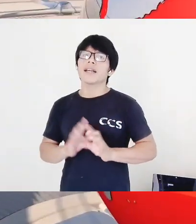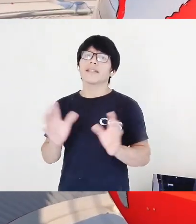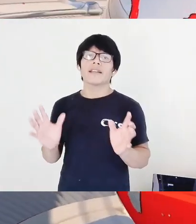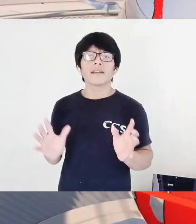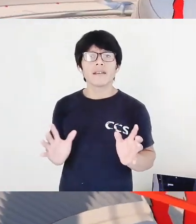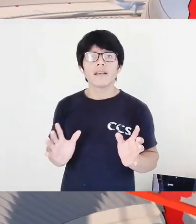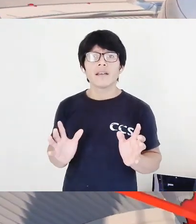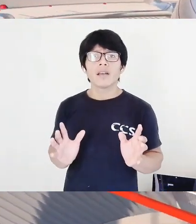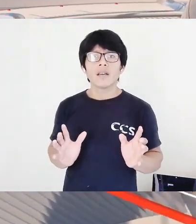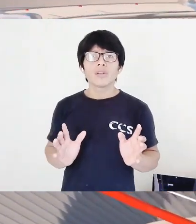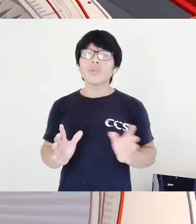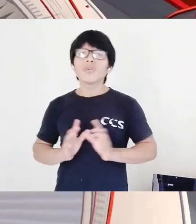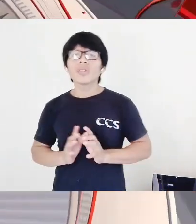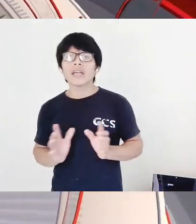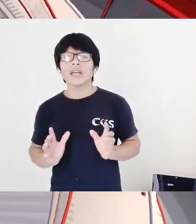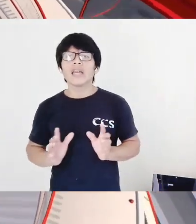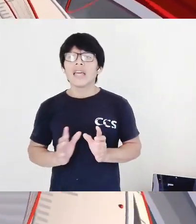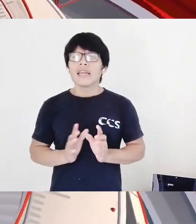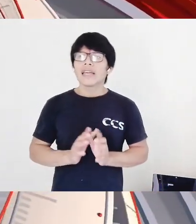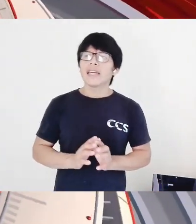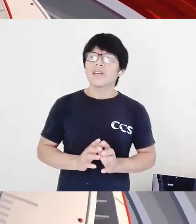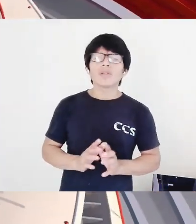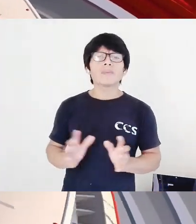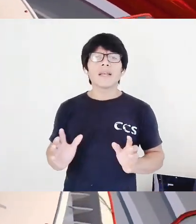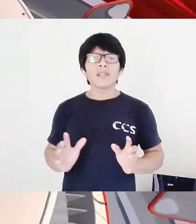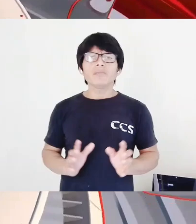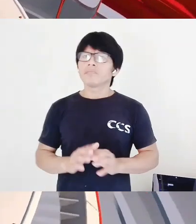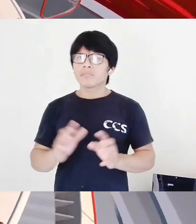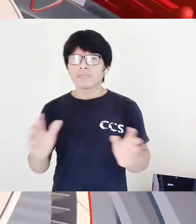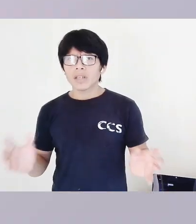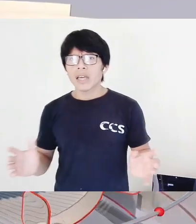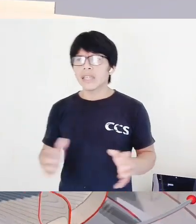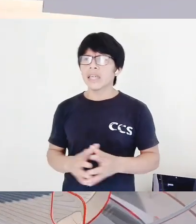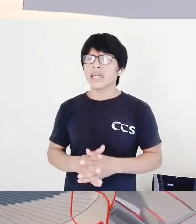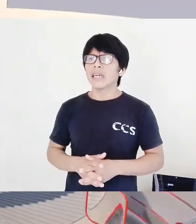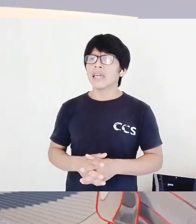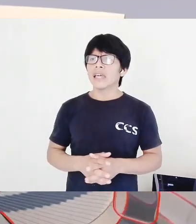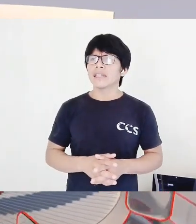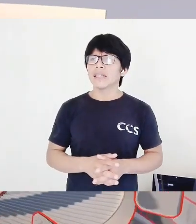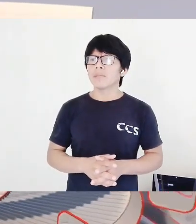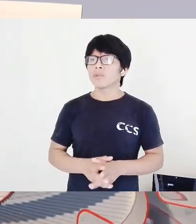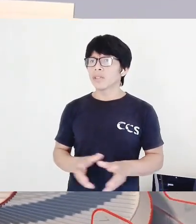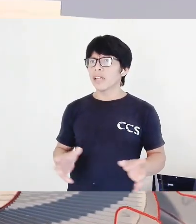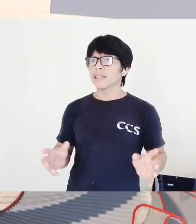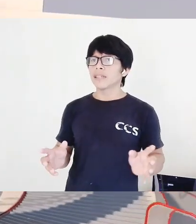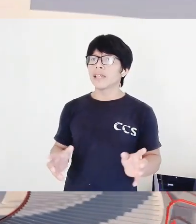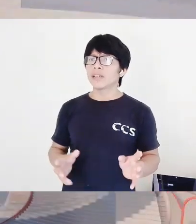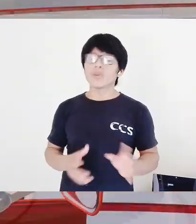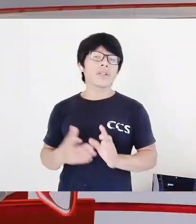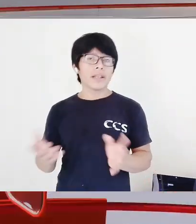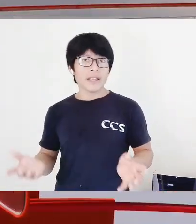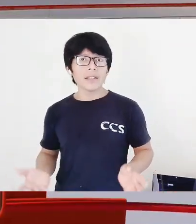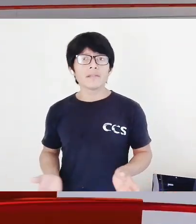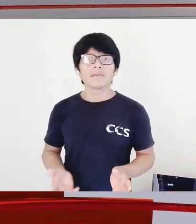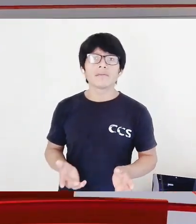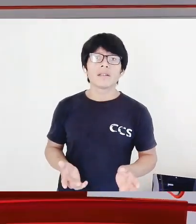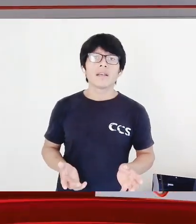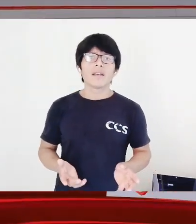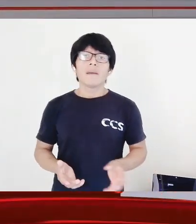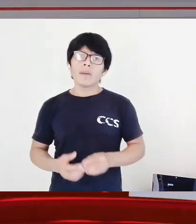derecha sale a gritar. Yo no digo que no es válido, hay que mostrar